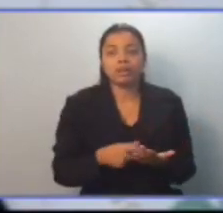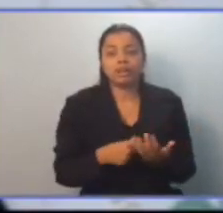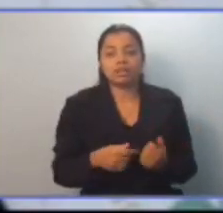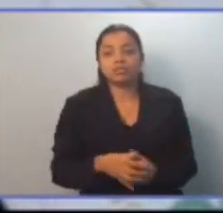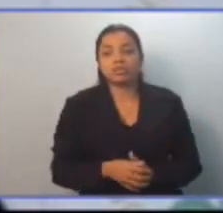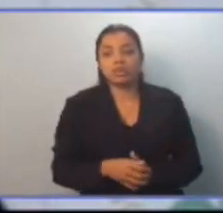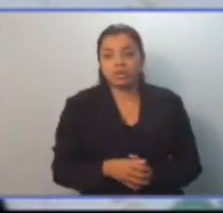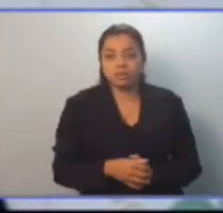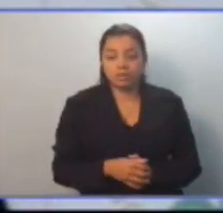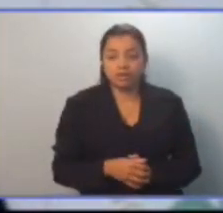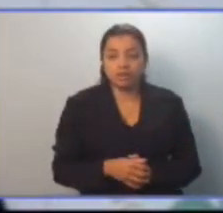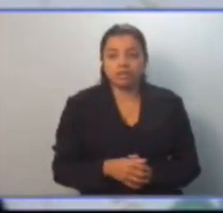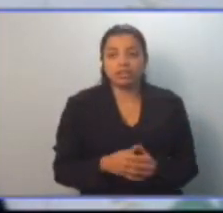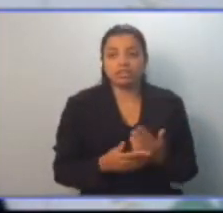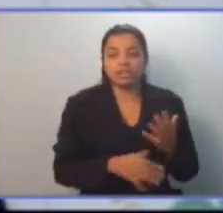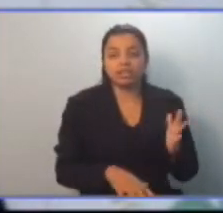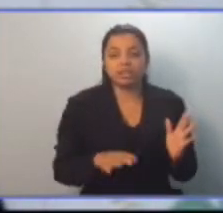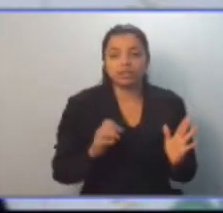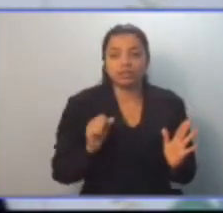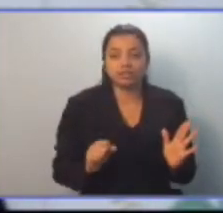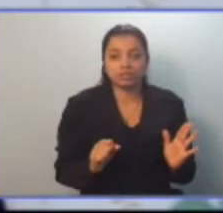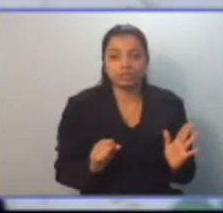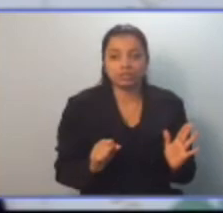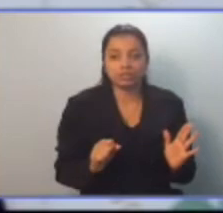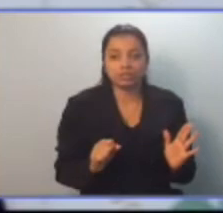interinstitucional de atención permanente que se llama